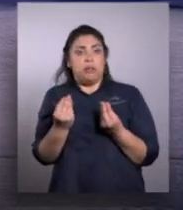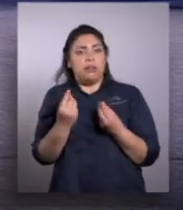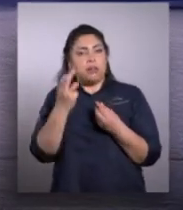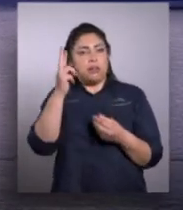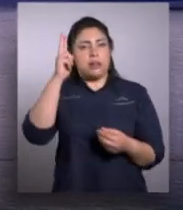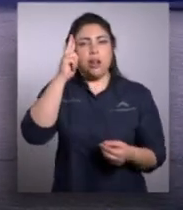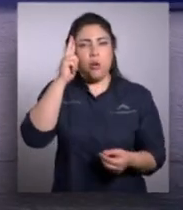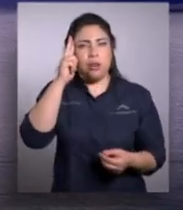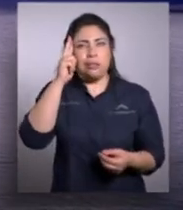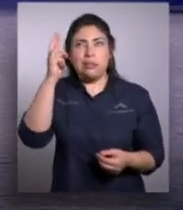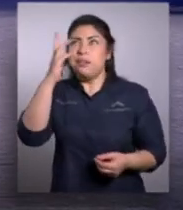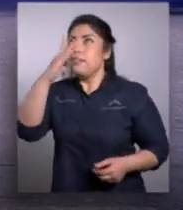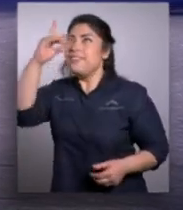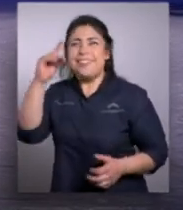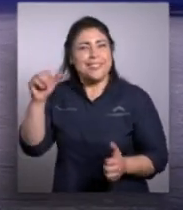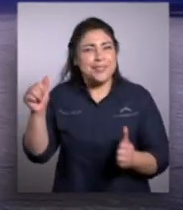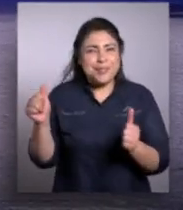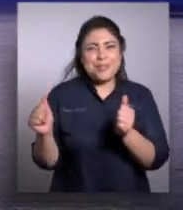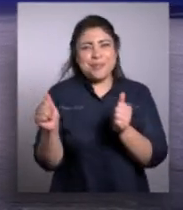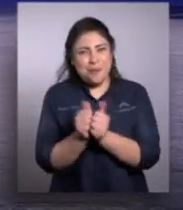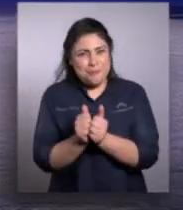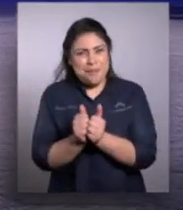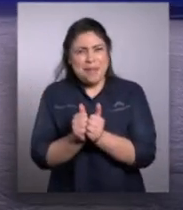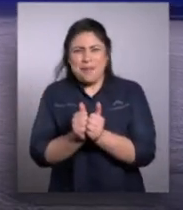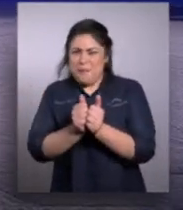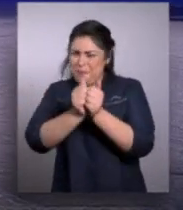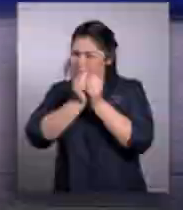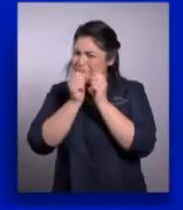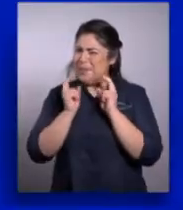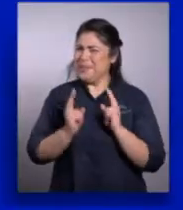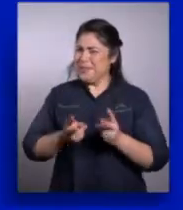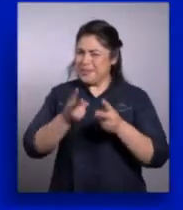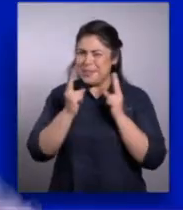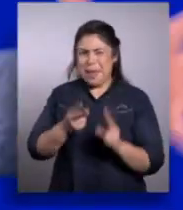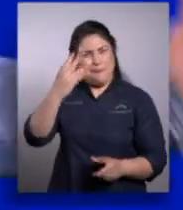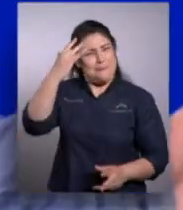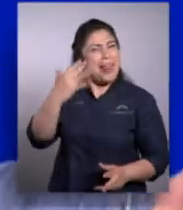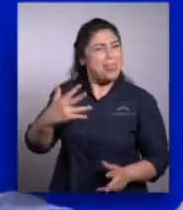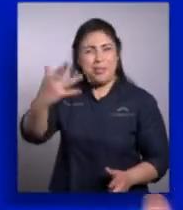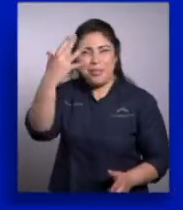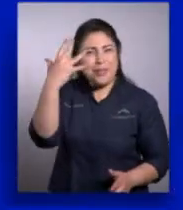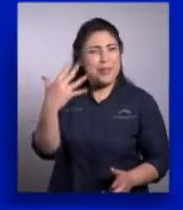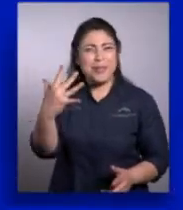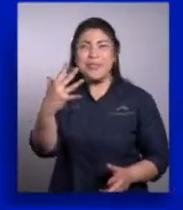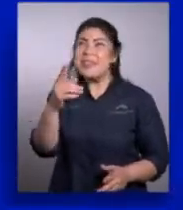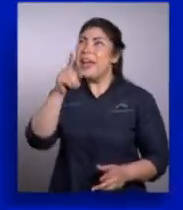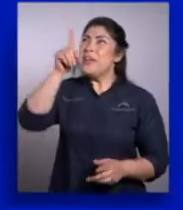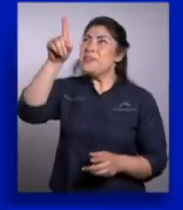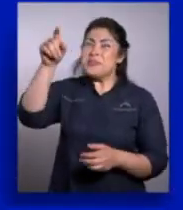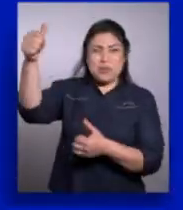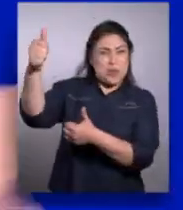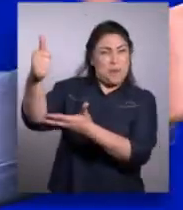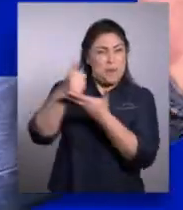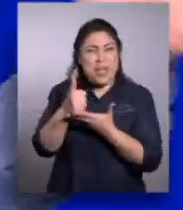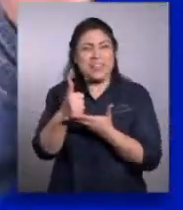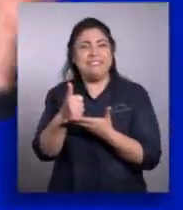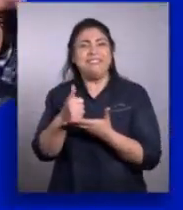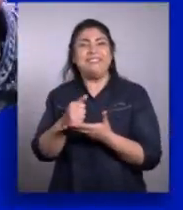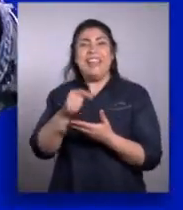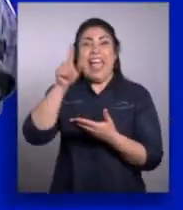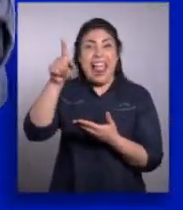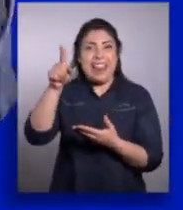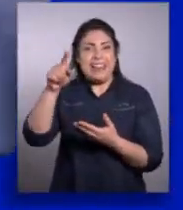darán aliento y estaremos con él todos los días de la vida el bien y la misericordia nos seguirán todos los días y en la